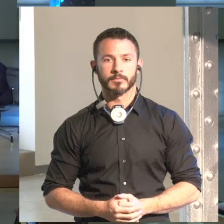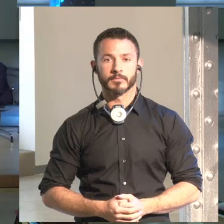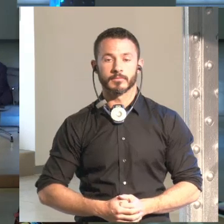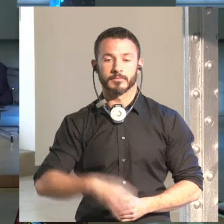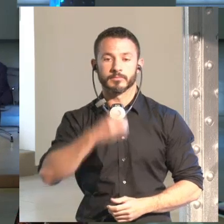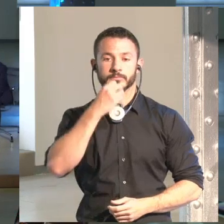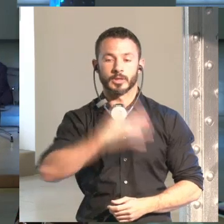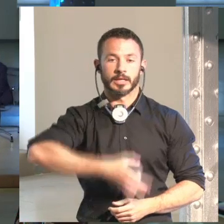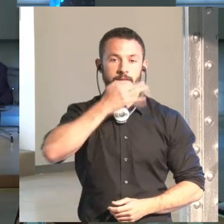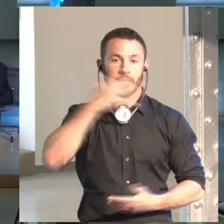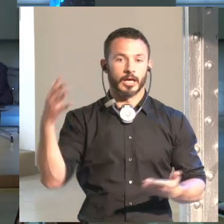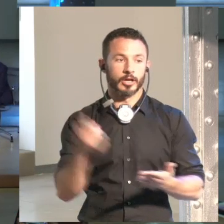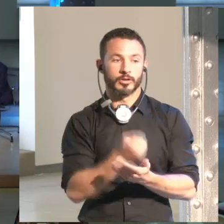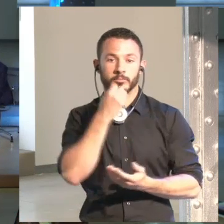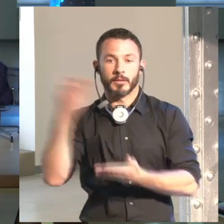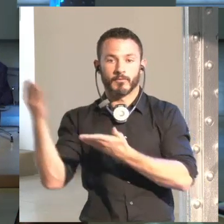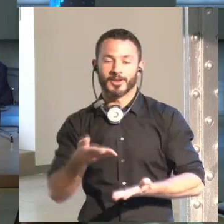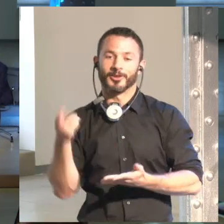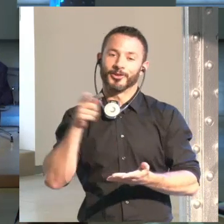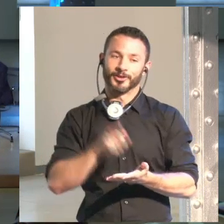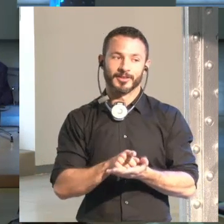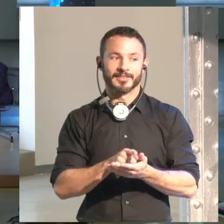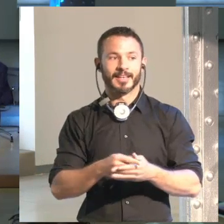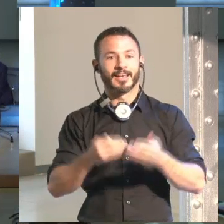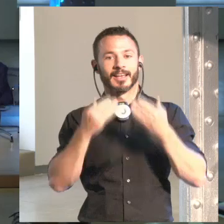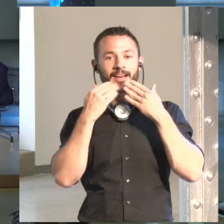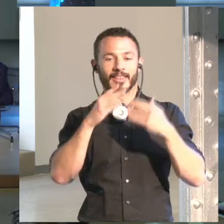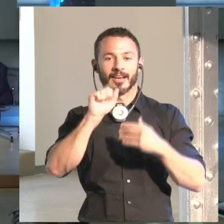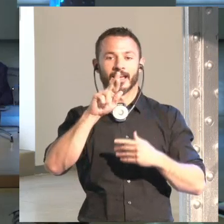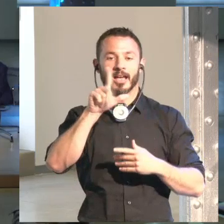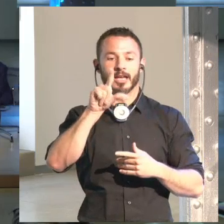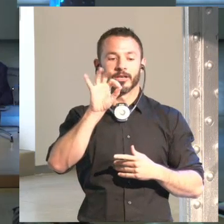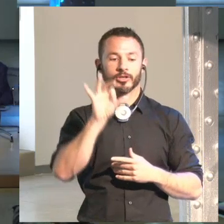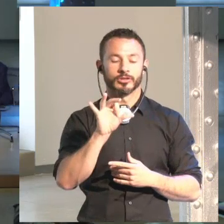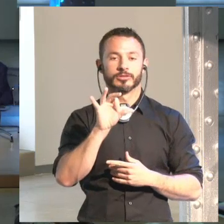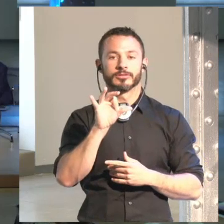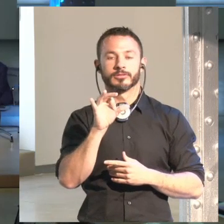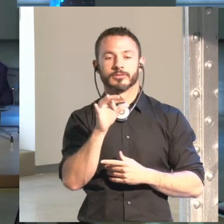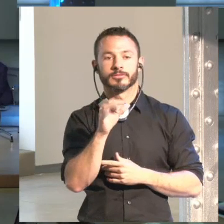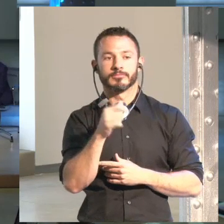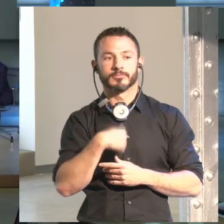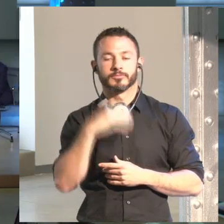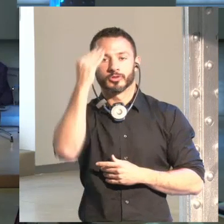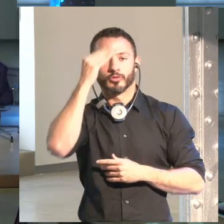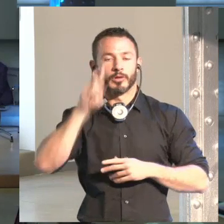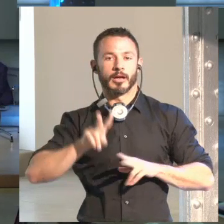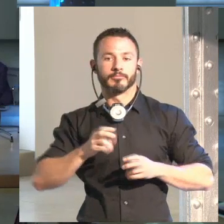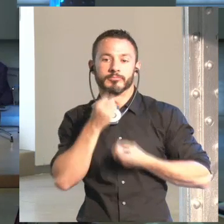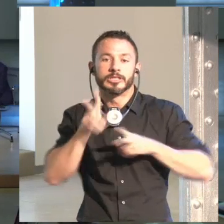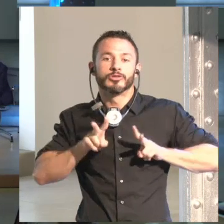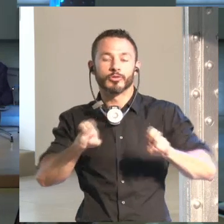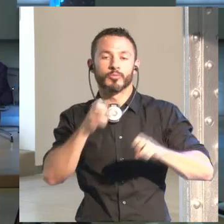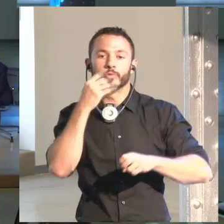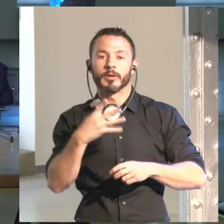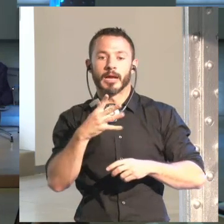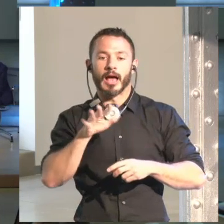Bueno, buenas tardes a todos y bienvenidos otra vez. Muchas gracias, Carlos. Creo que esto era una introducción muy buena para un